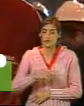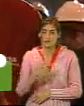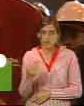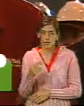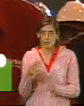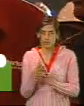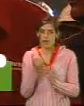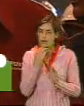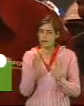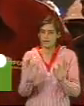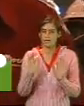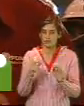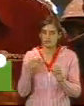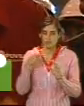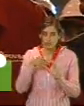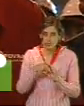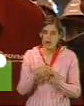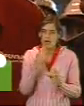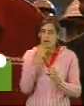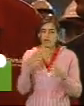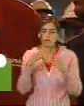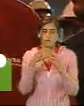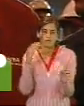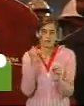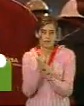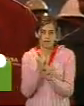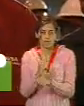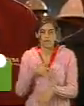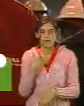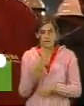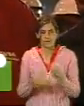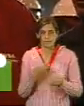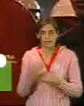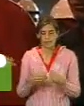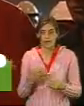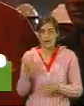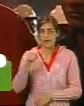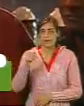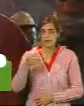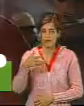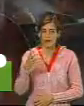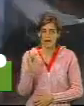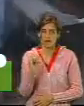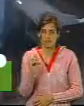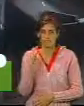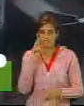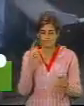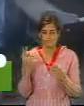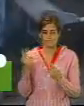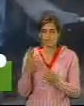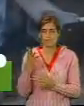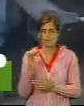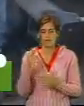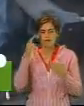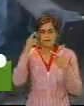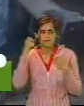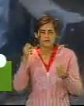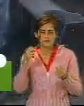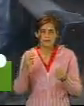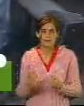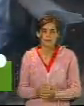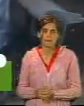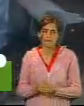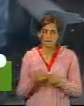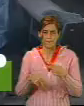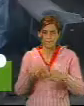elemento especialista en soldadura, sino que todos nuestros trabajadores lo pueden apernar. Aquí tenemos, fíjate, tenemos una capacidad